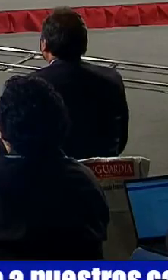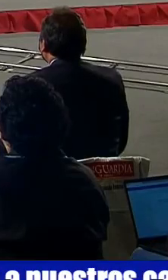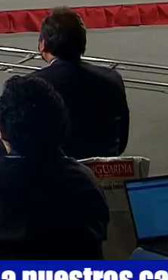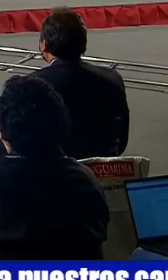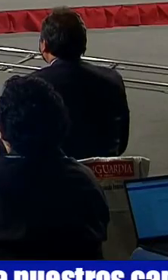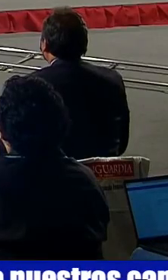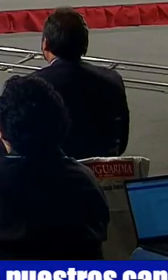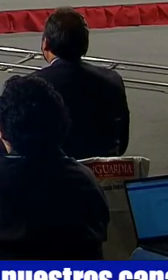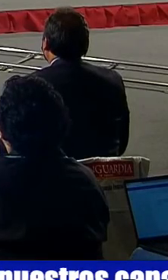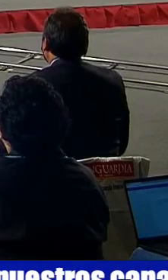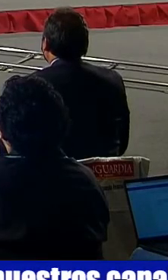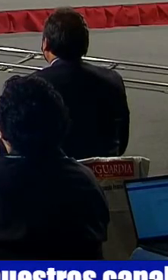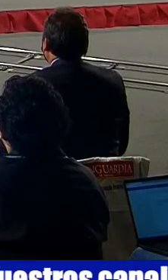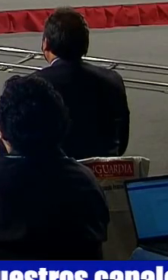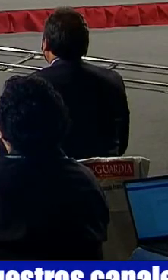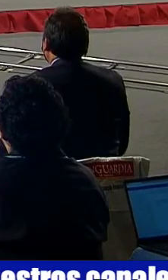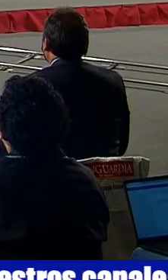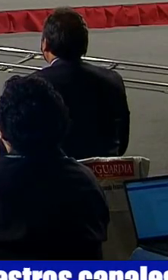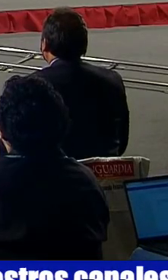para que tengamos tiempo